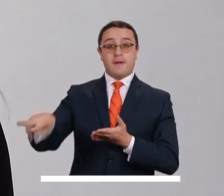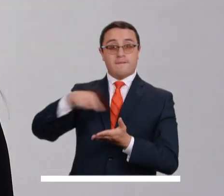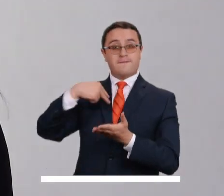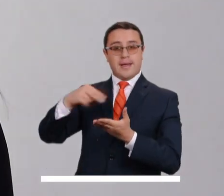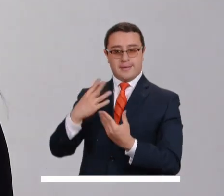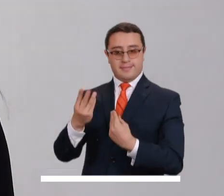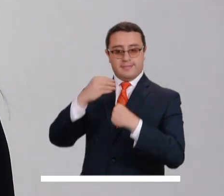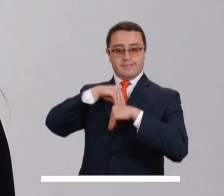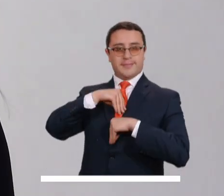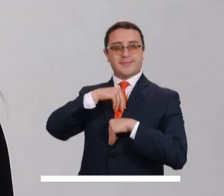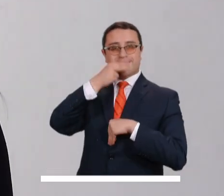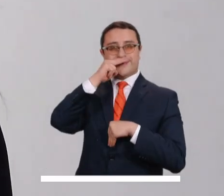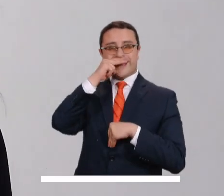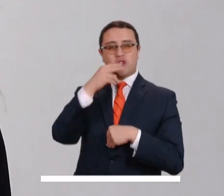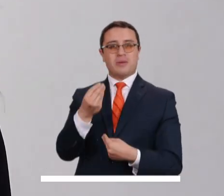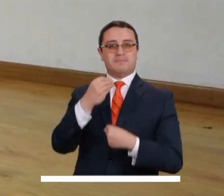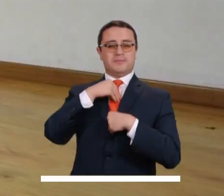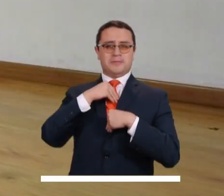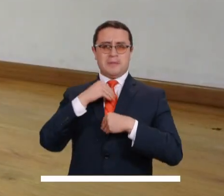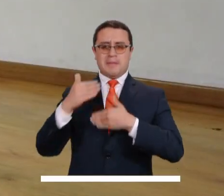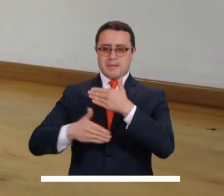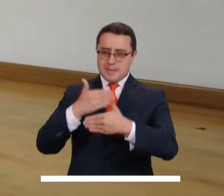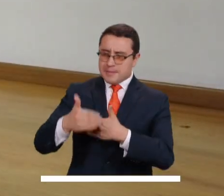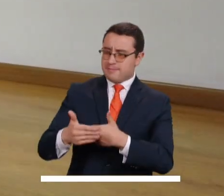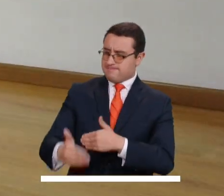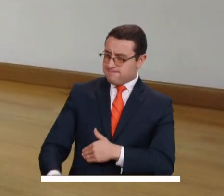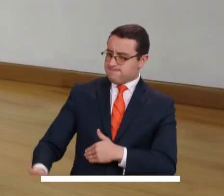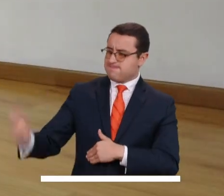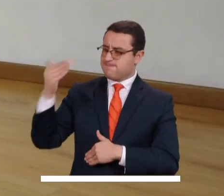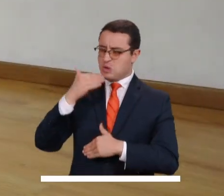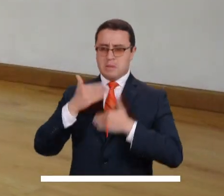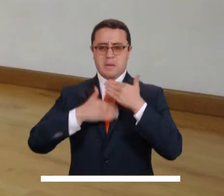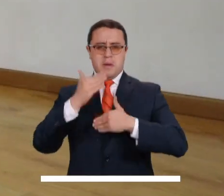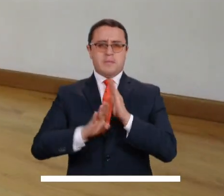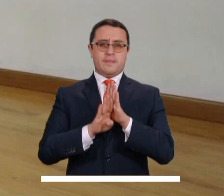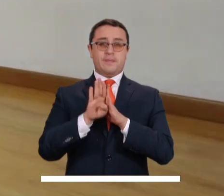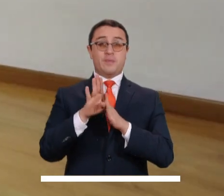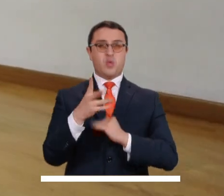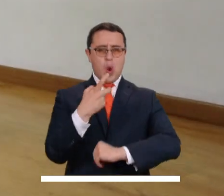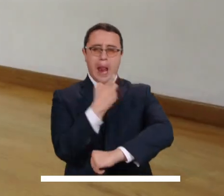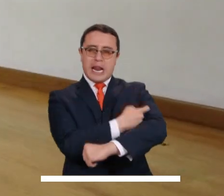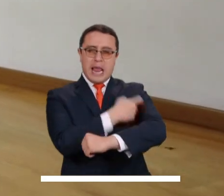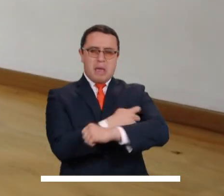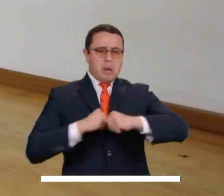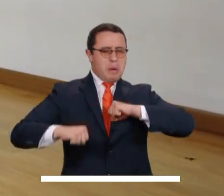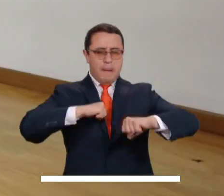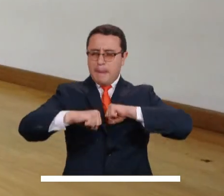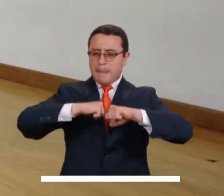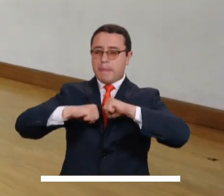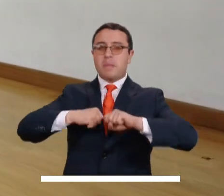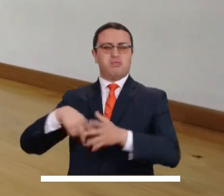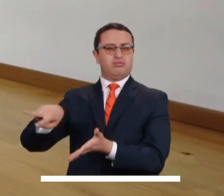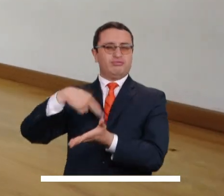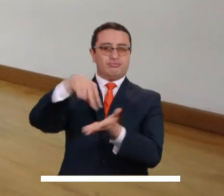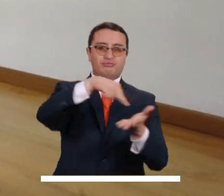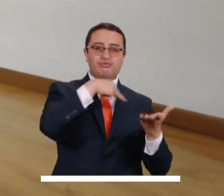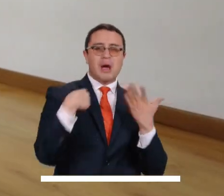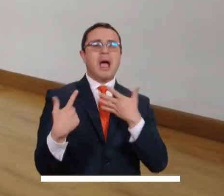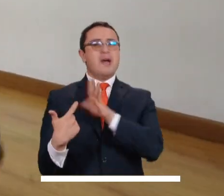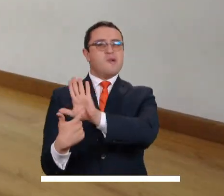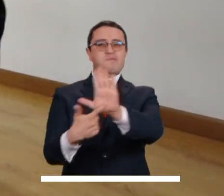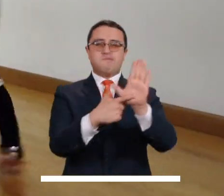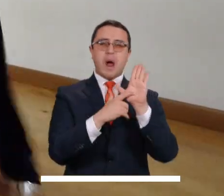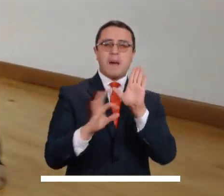Esteban en el desarrollo personal, en el crecimiento, en quemar muchísima adrenalina y energía, en ser más